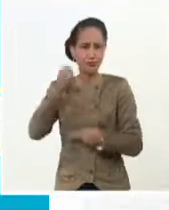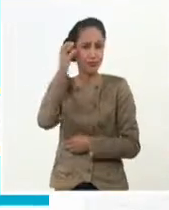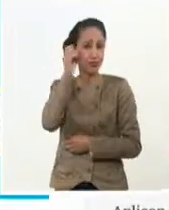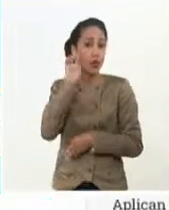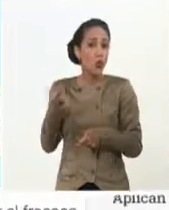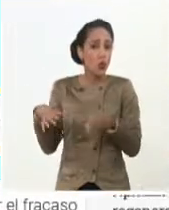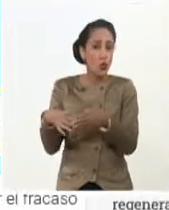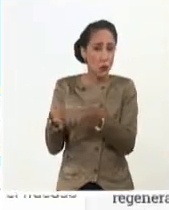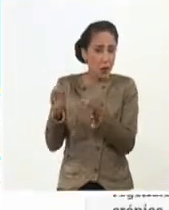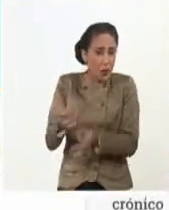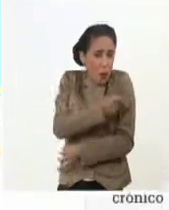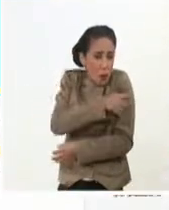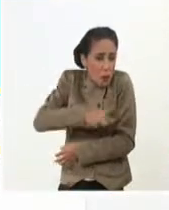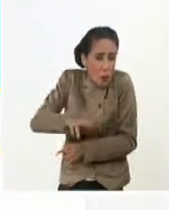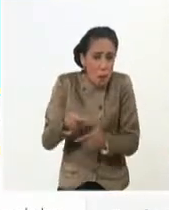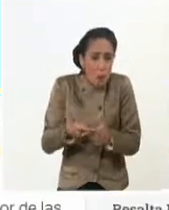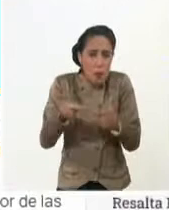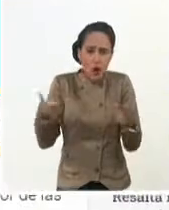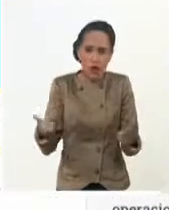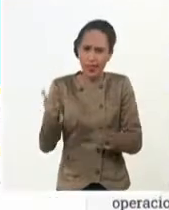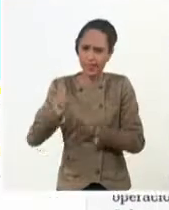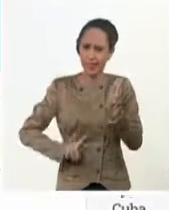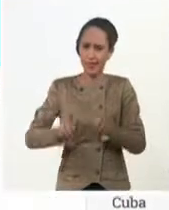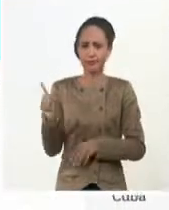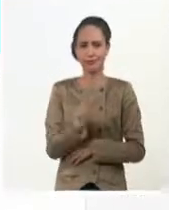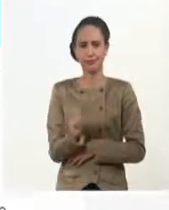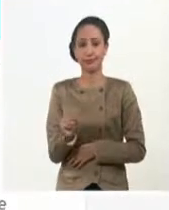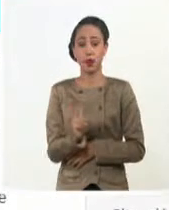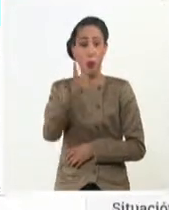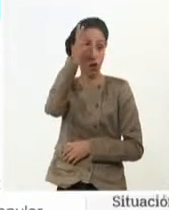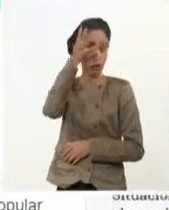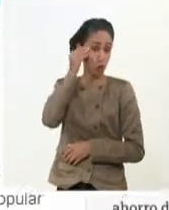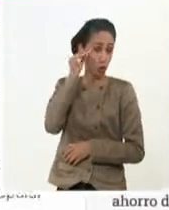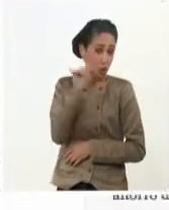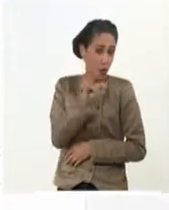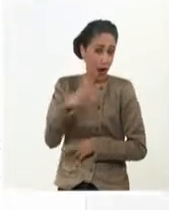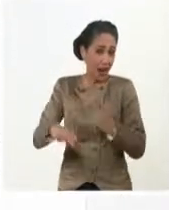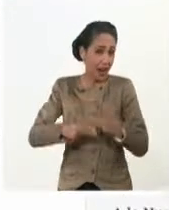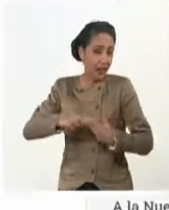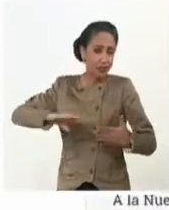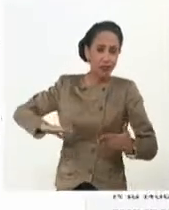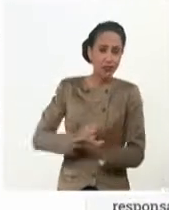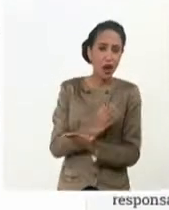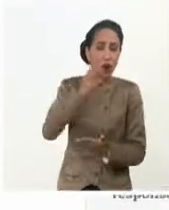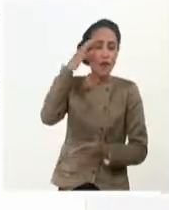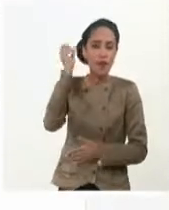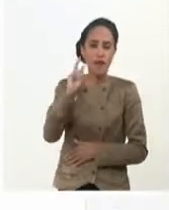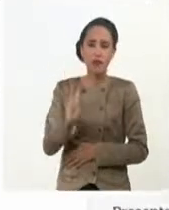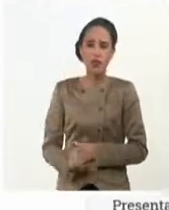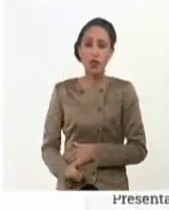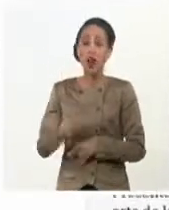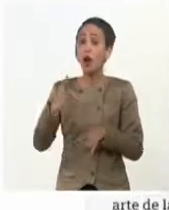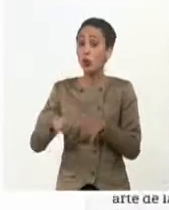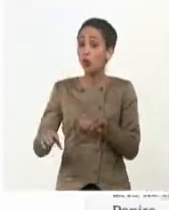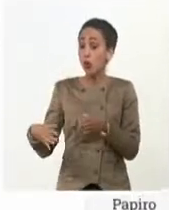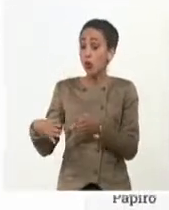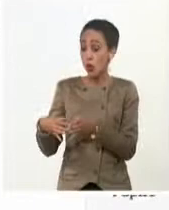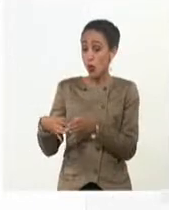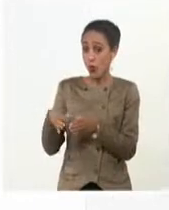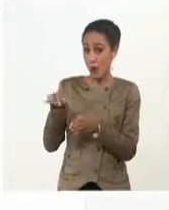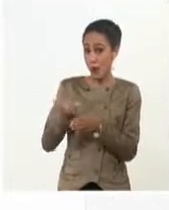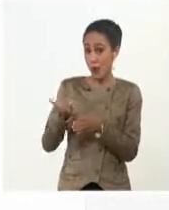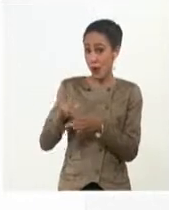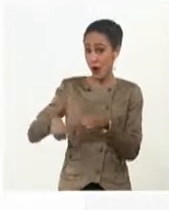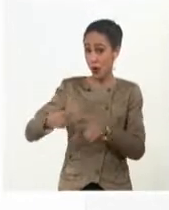de apoyo popular. Como ocurrió a Trump con los intentos golpistas en Venezuela, sectores anticubanos condujeron al presidente Biden